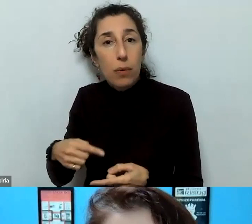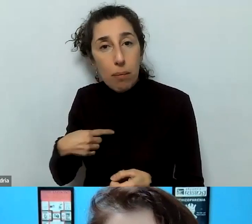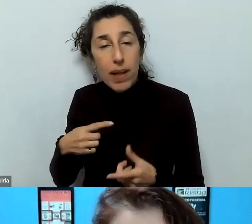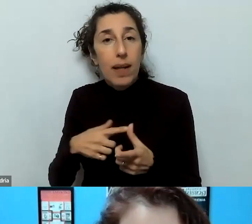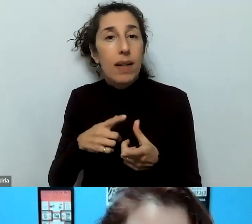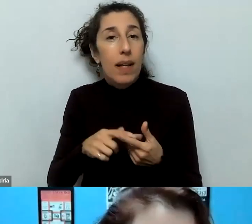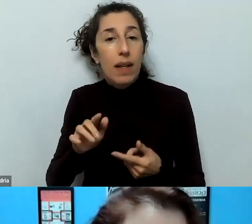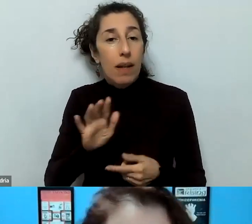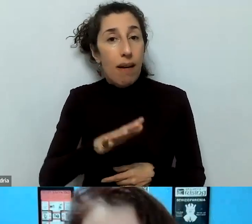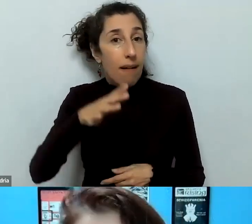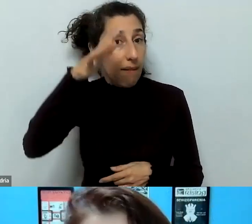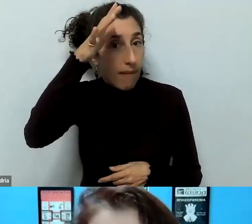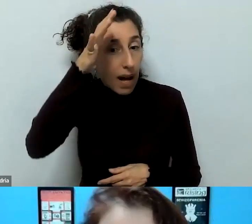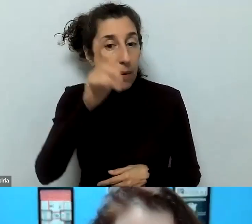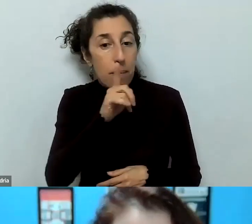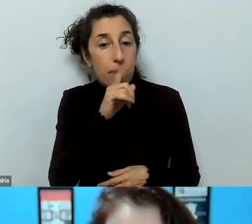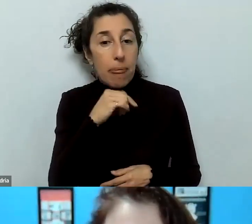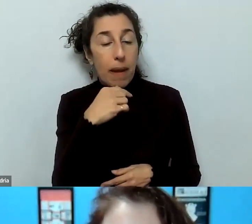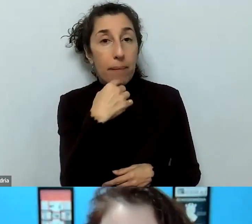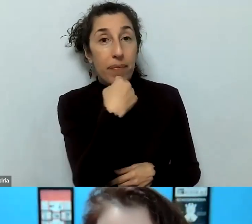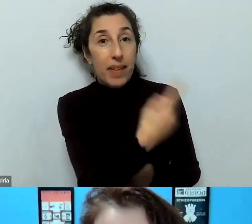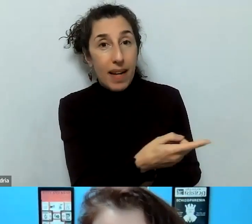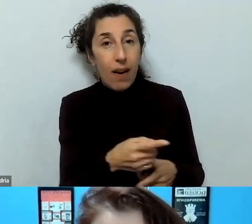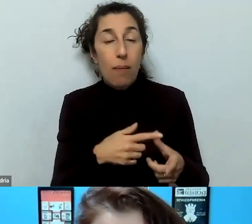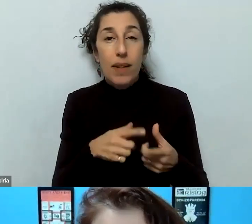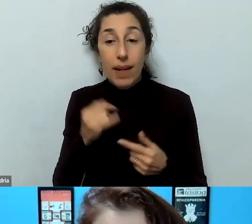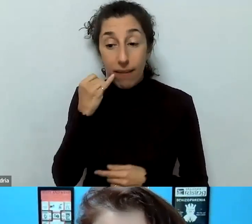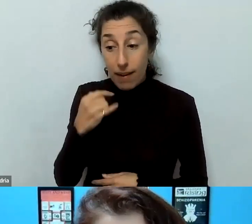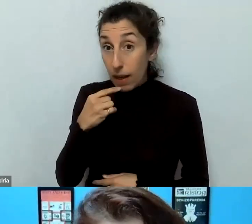y no quería que le dijéramos cosas al padre.